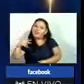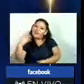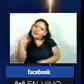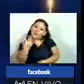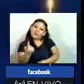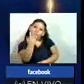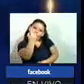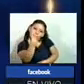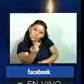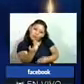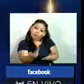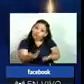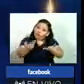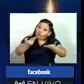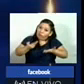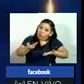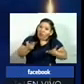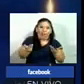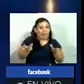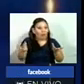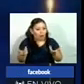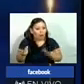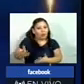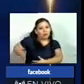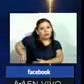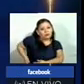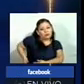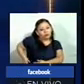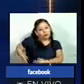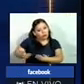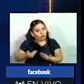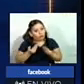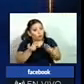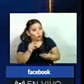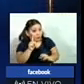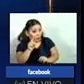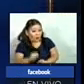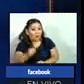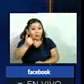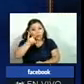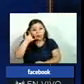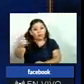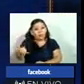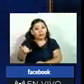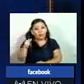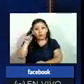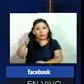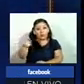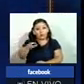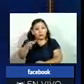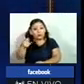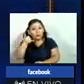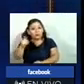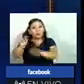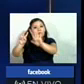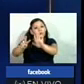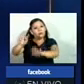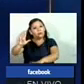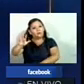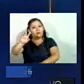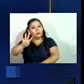altruista para una donación de riñón para ponerse en contacto usted puede llamar al número de teléfono 73